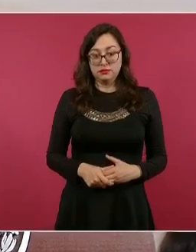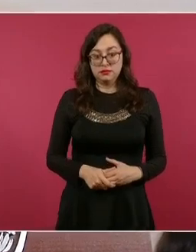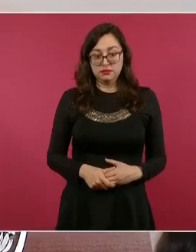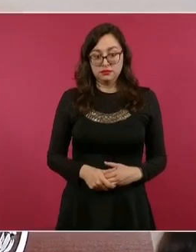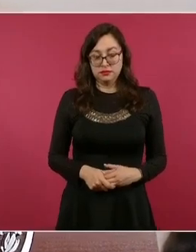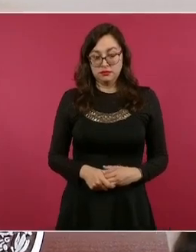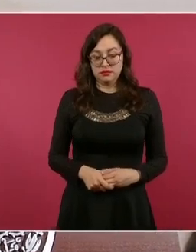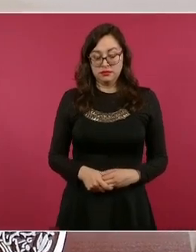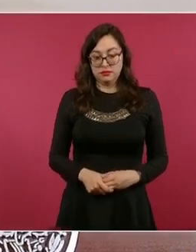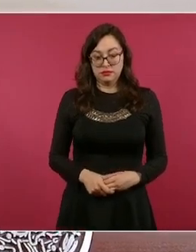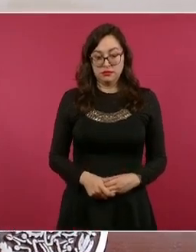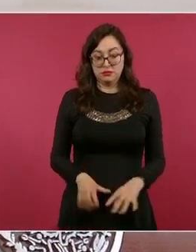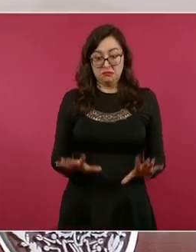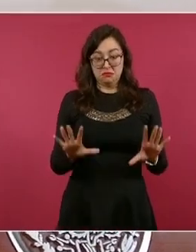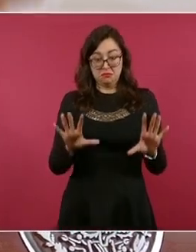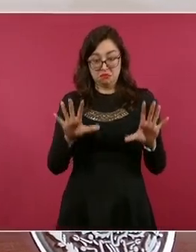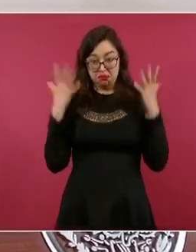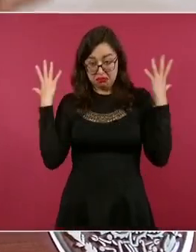gorda.